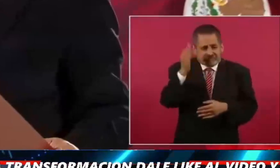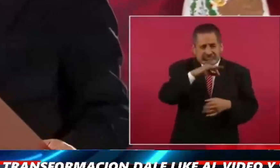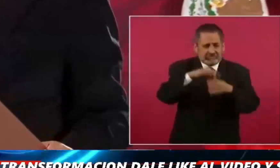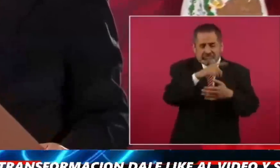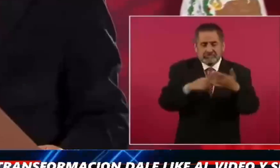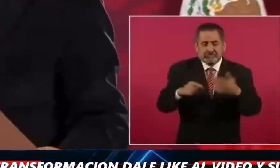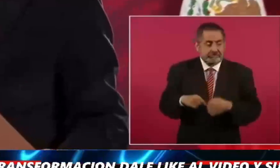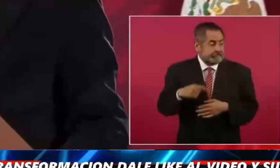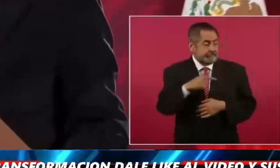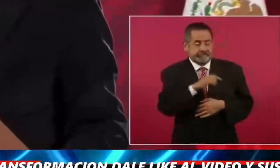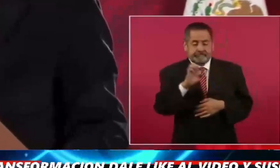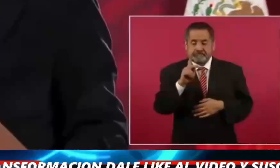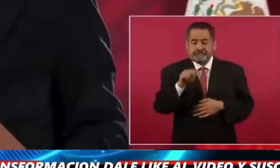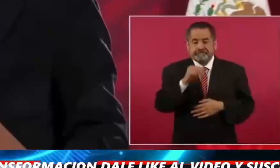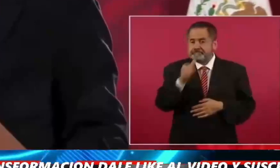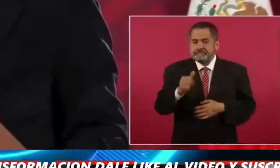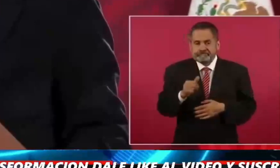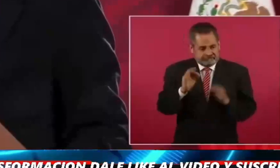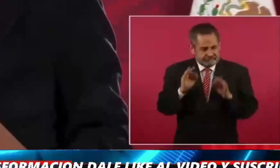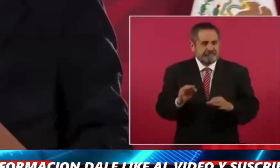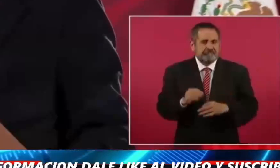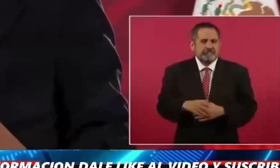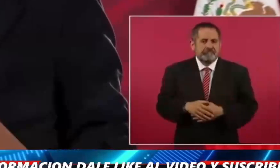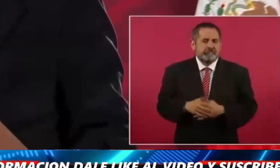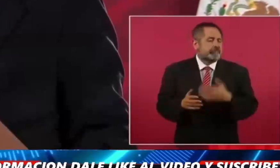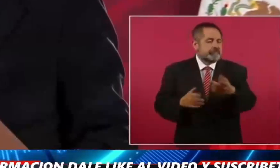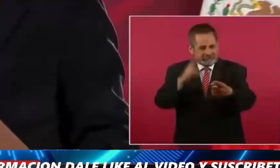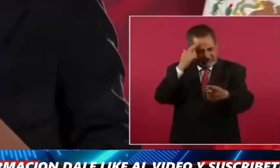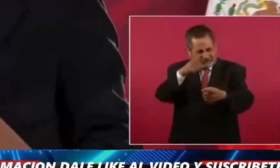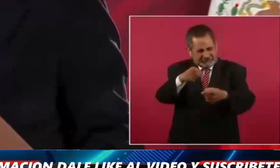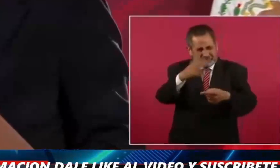que no ganó